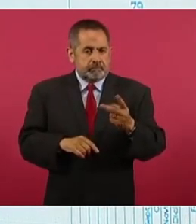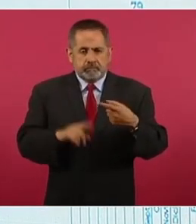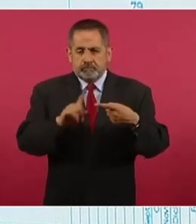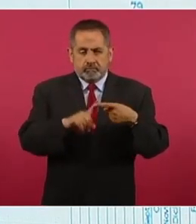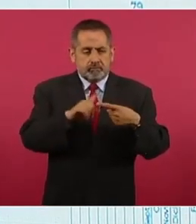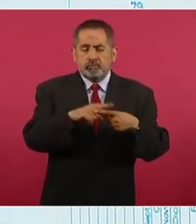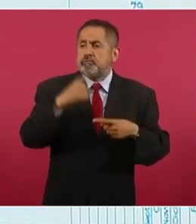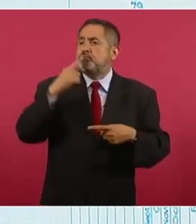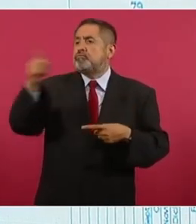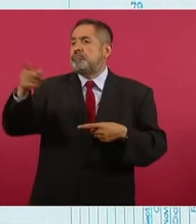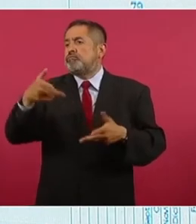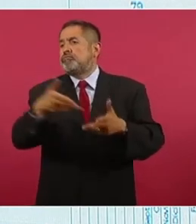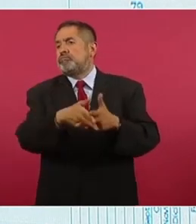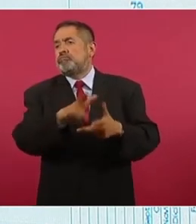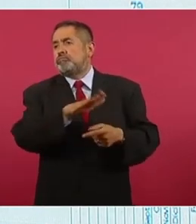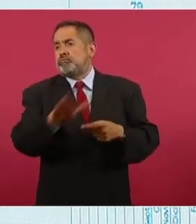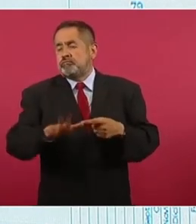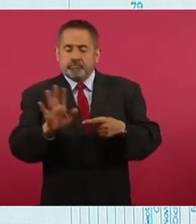oficialmente